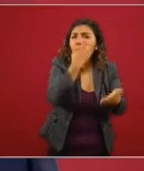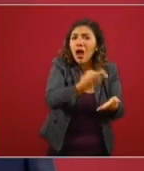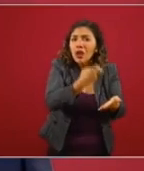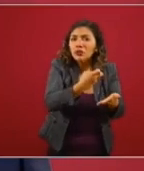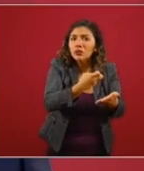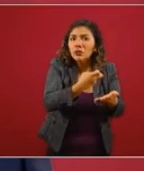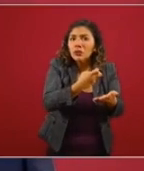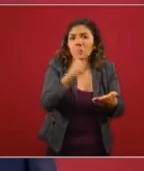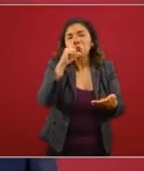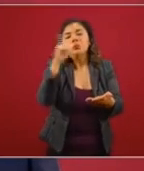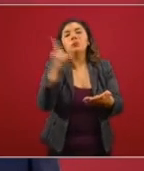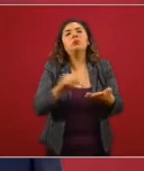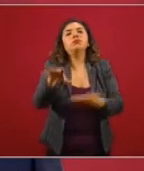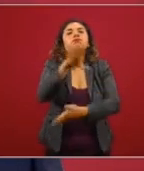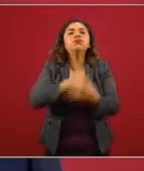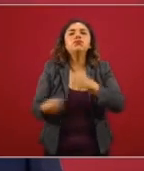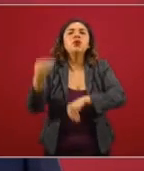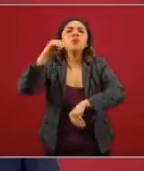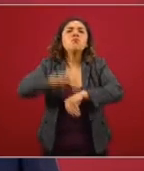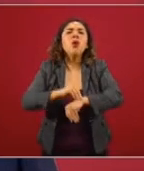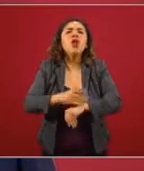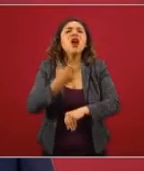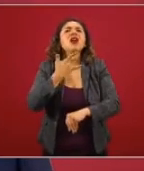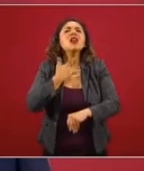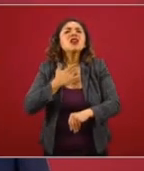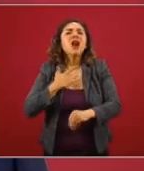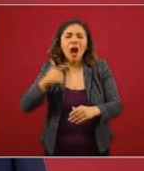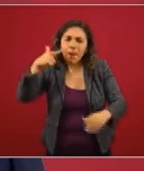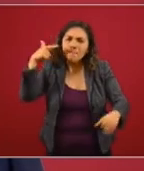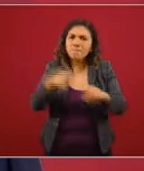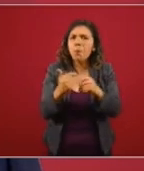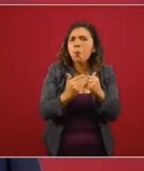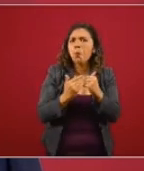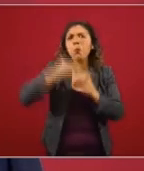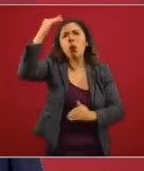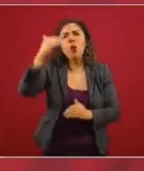se impusieron los gasolinazos.